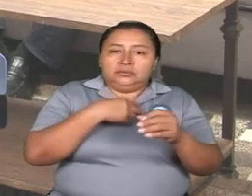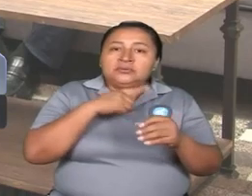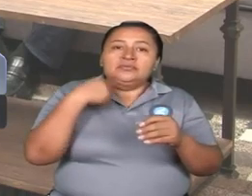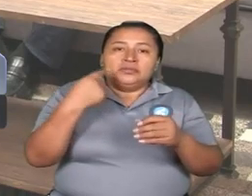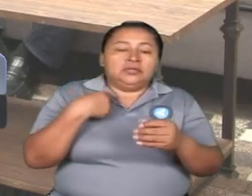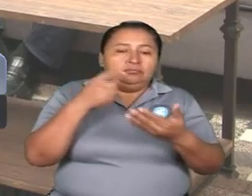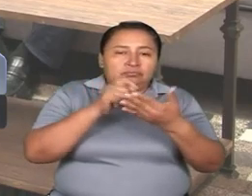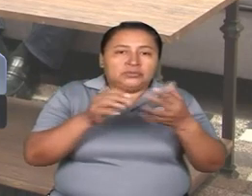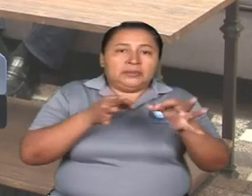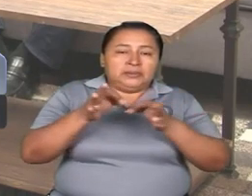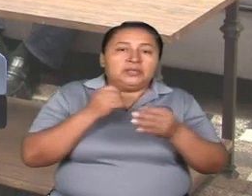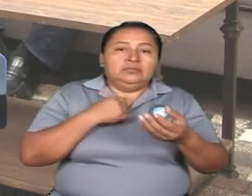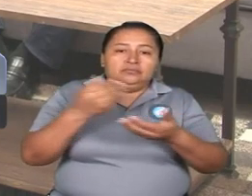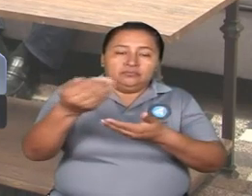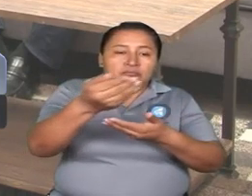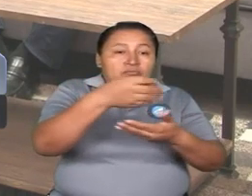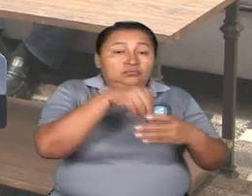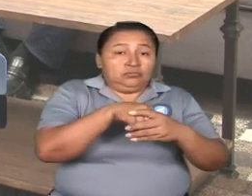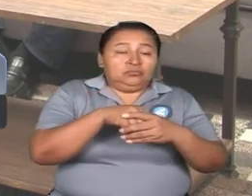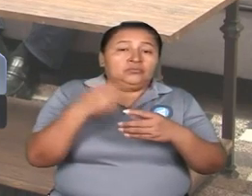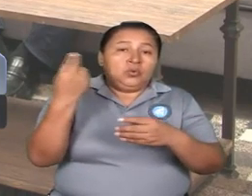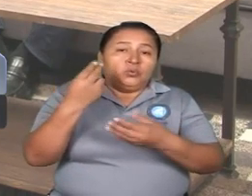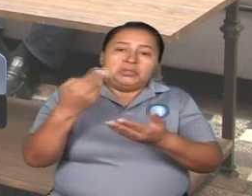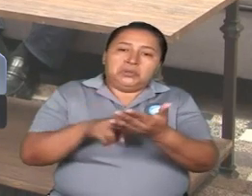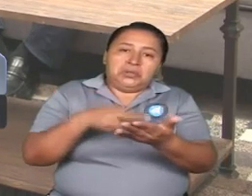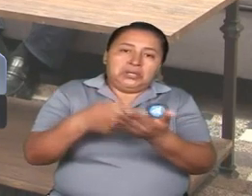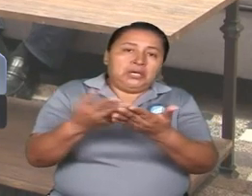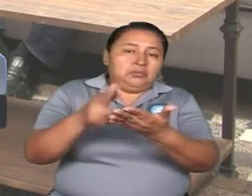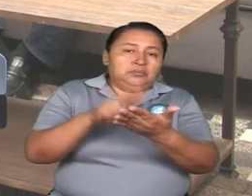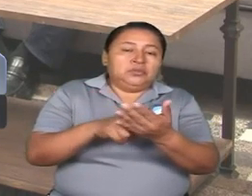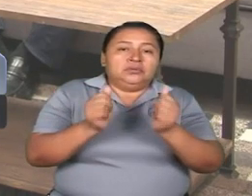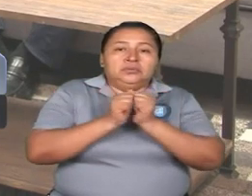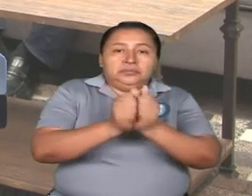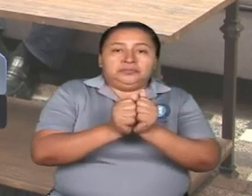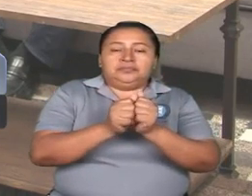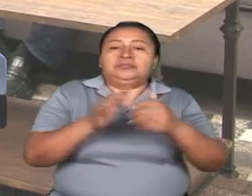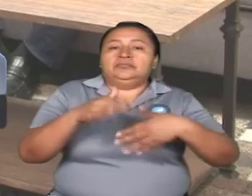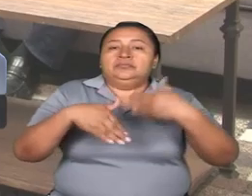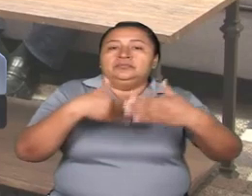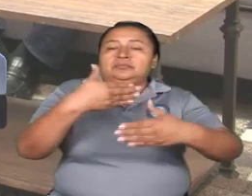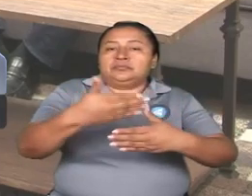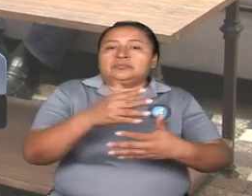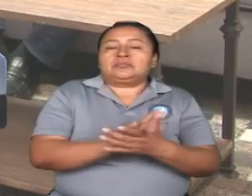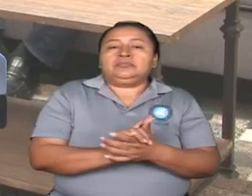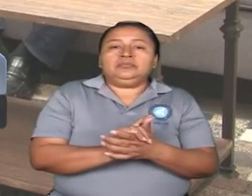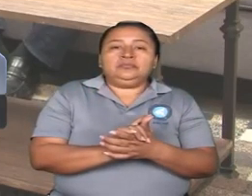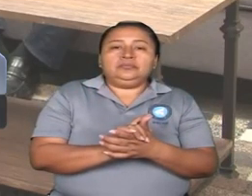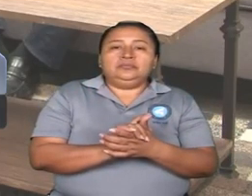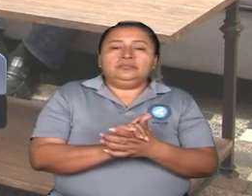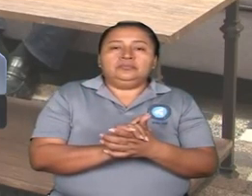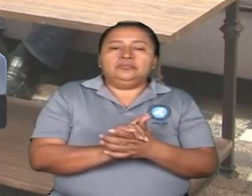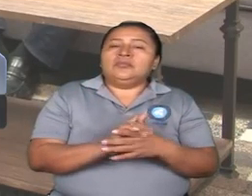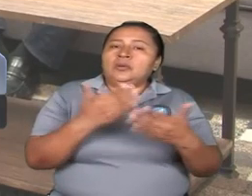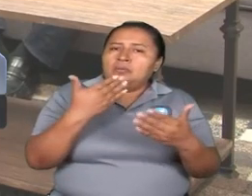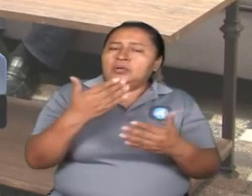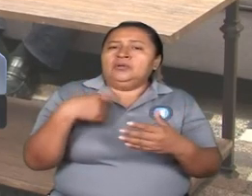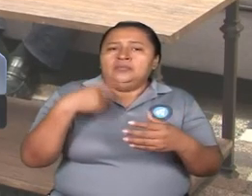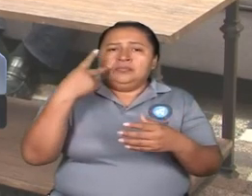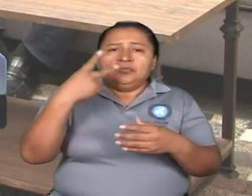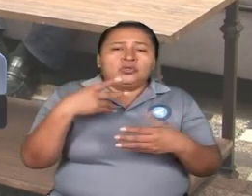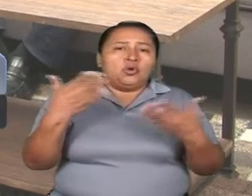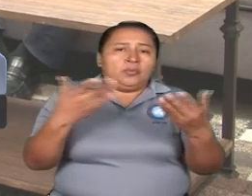muy bien, que es la captación de recursos a través de donaciones y acompañamiento posterior. Sí. Bueno, y vamos viendo cómo